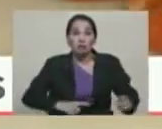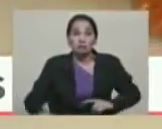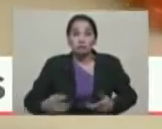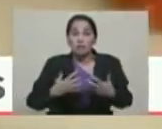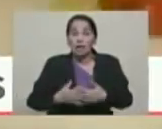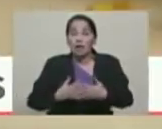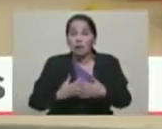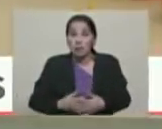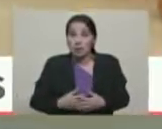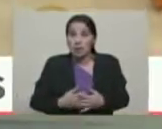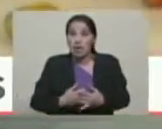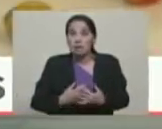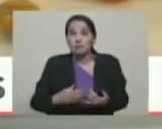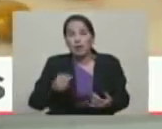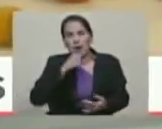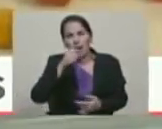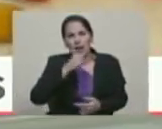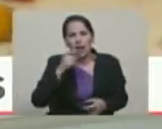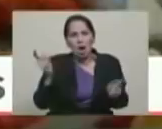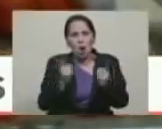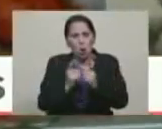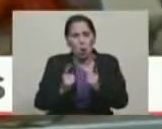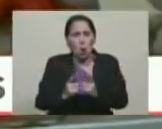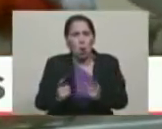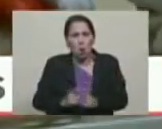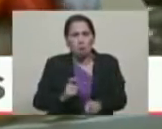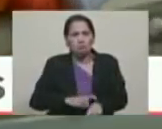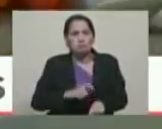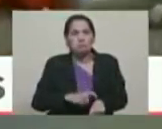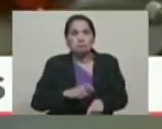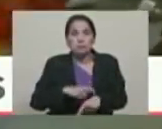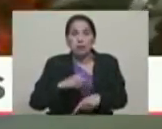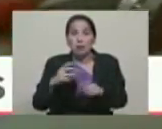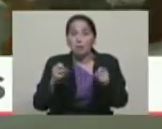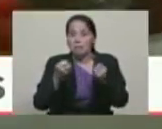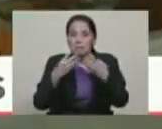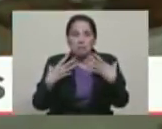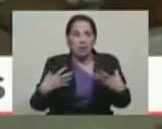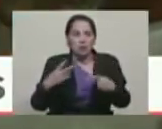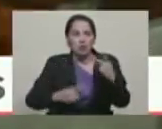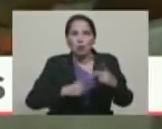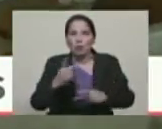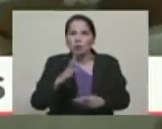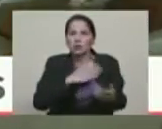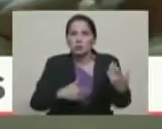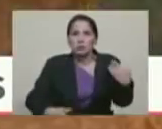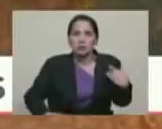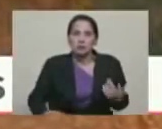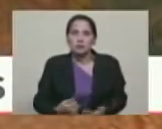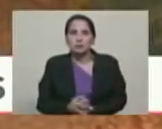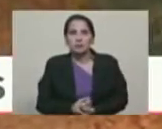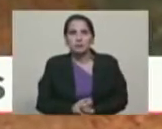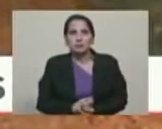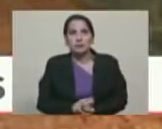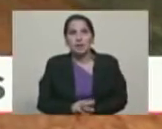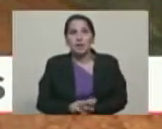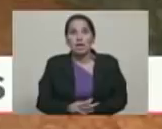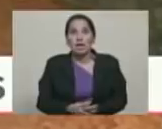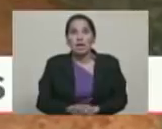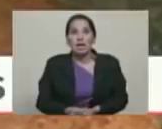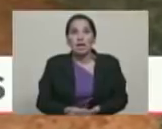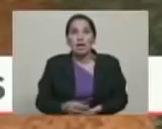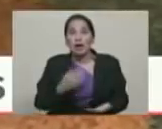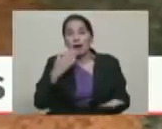pueda compartir en unos minutos lo que ha sido este maravilloso proceso, presidente. Agradecidos por la presencia de